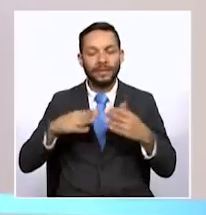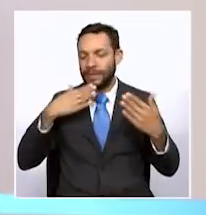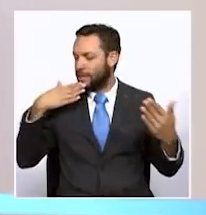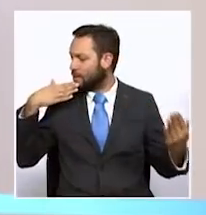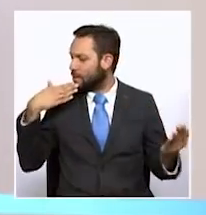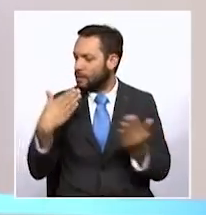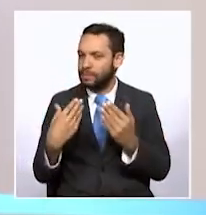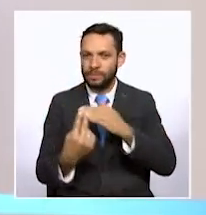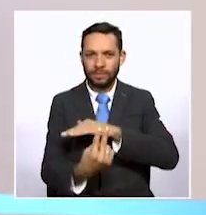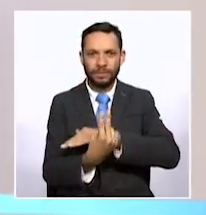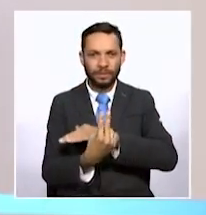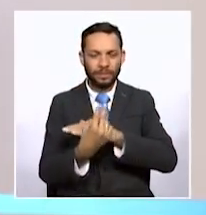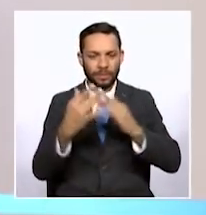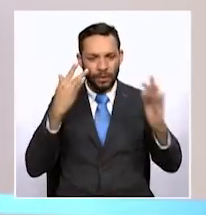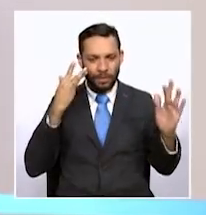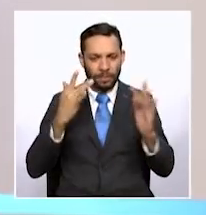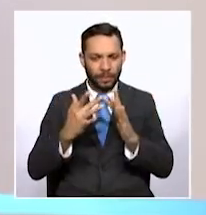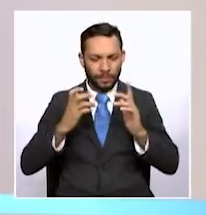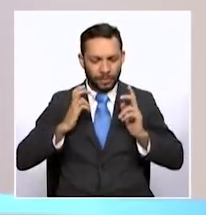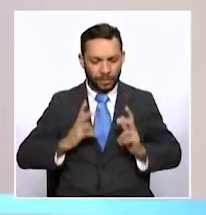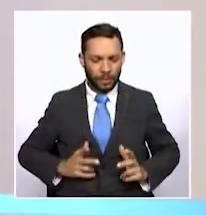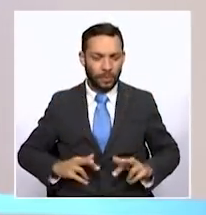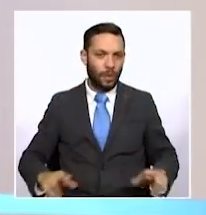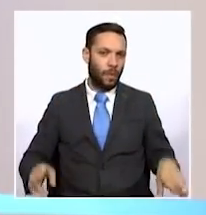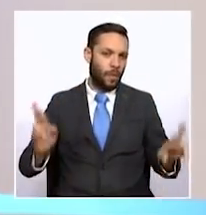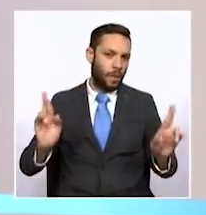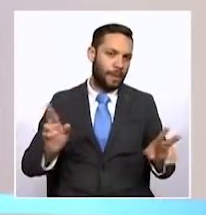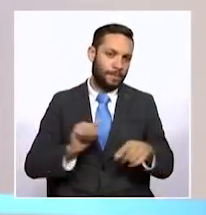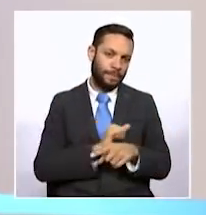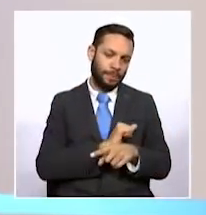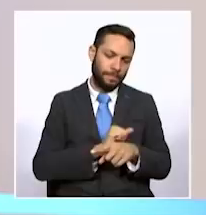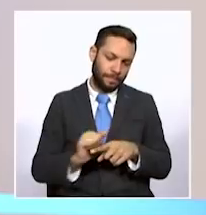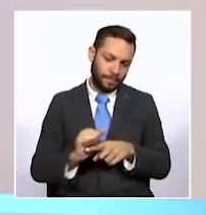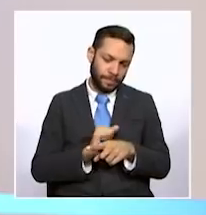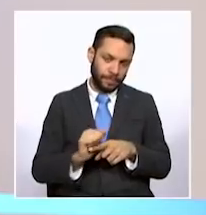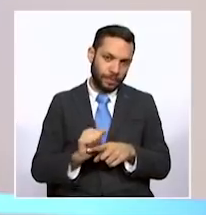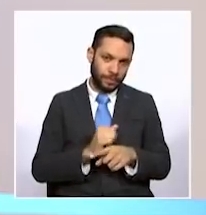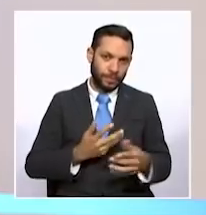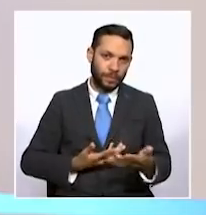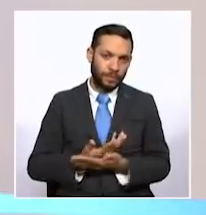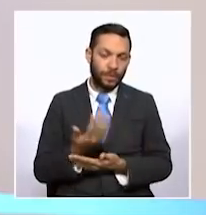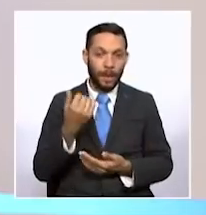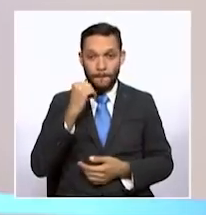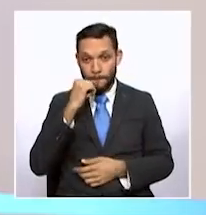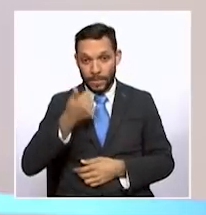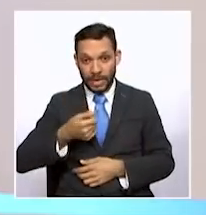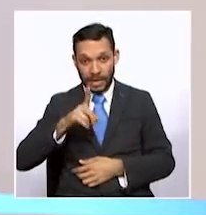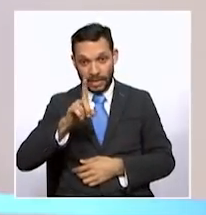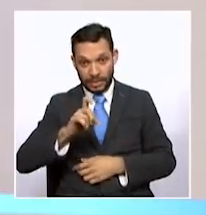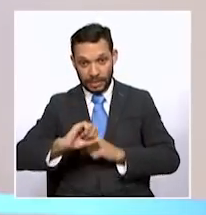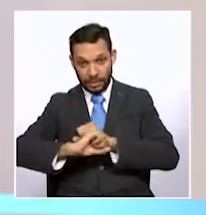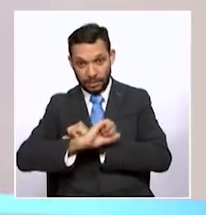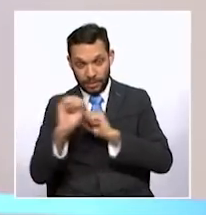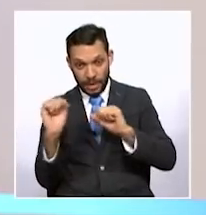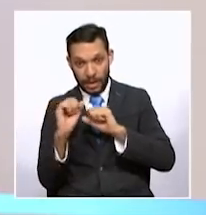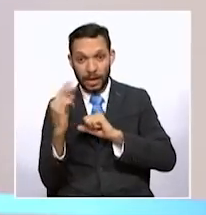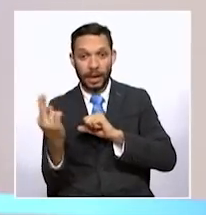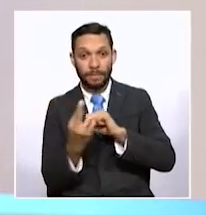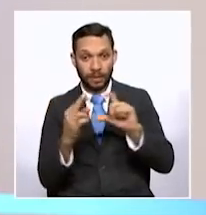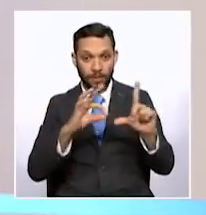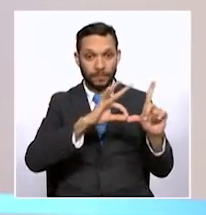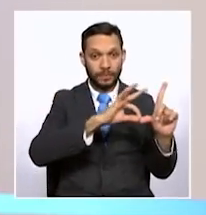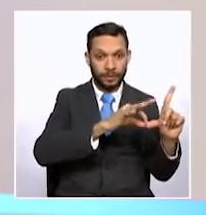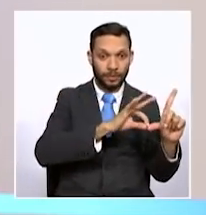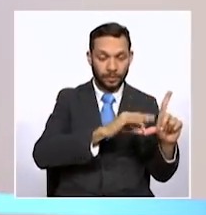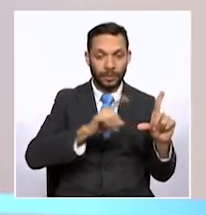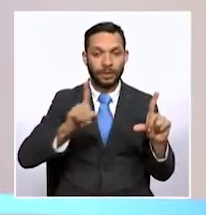estar con nosotros y ojalá pongan en práctica todos estos consejos. Lo pueden repetir a las 6 de la mañana también este programa. En YouTube